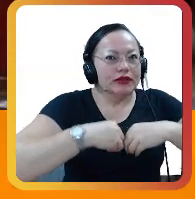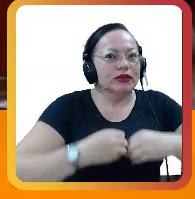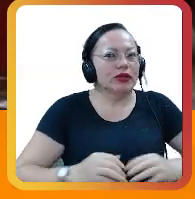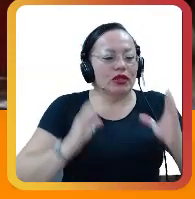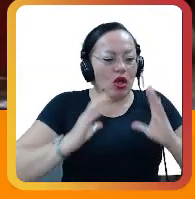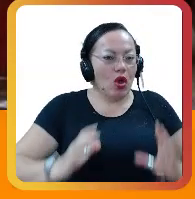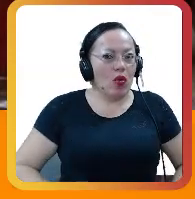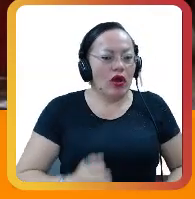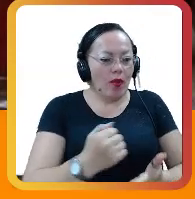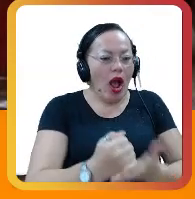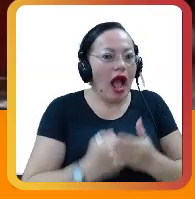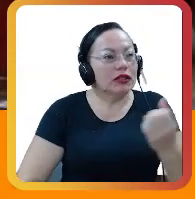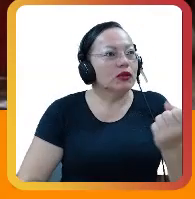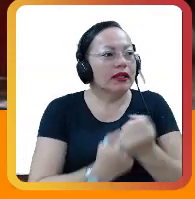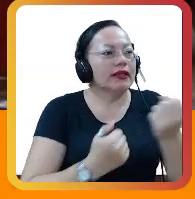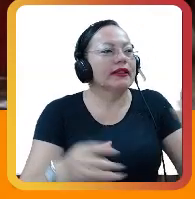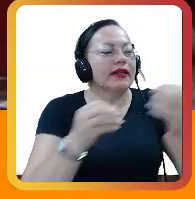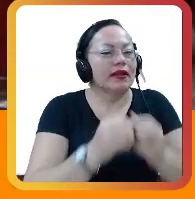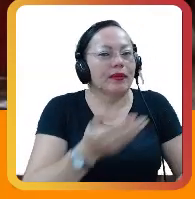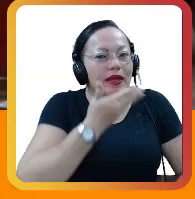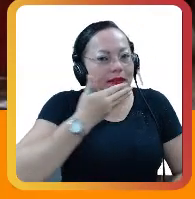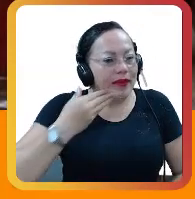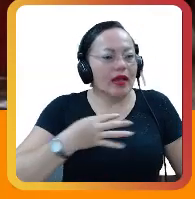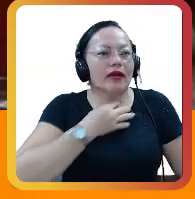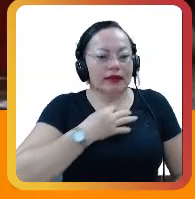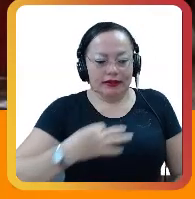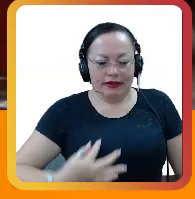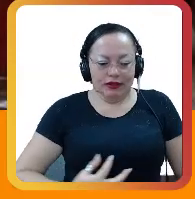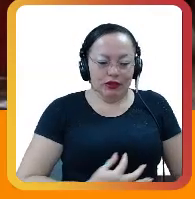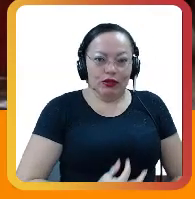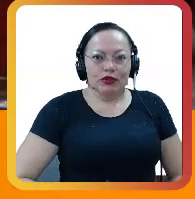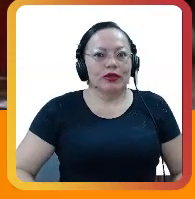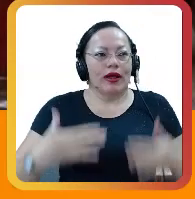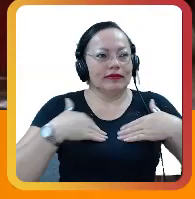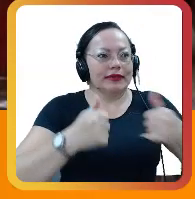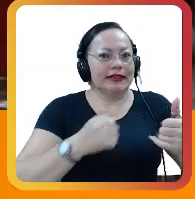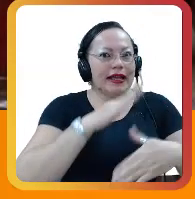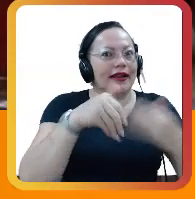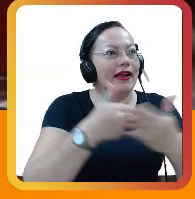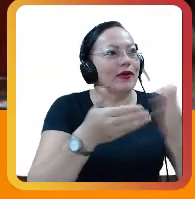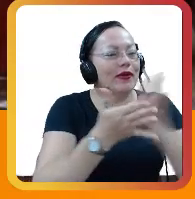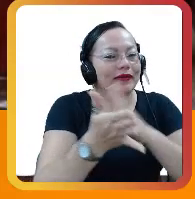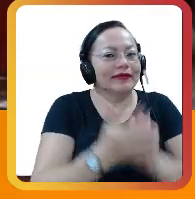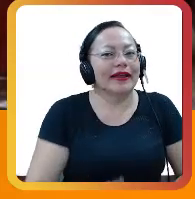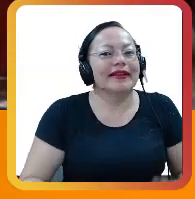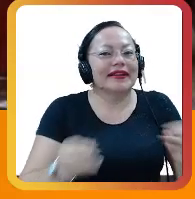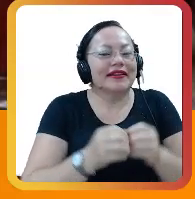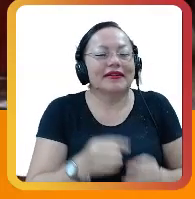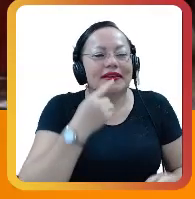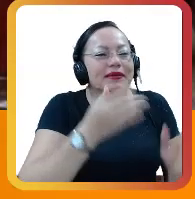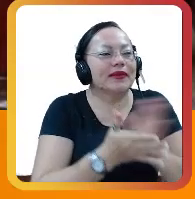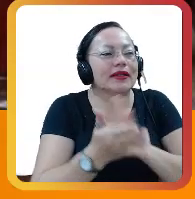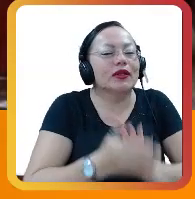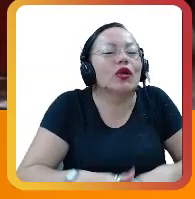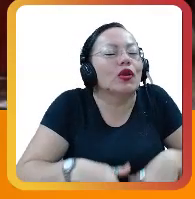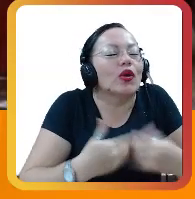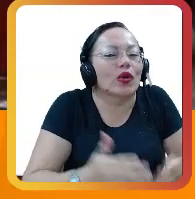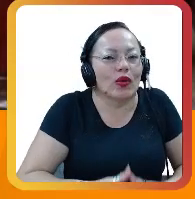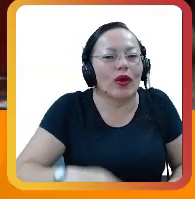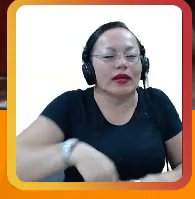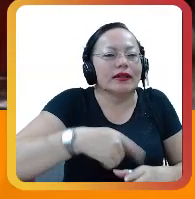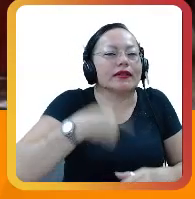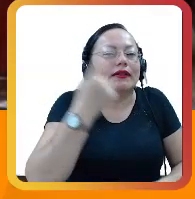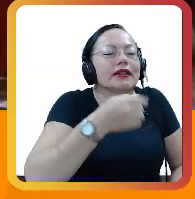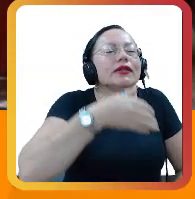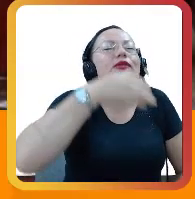un poquito más, tengamos una mejor digestión, una mejor salud. Estos batidos rojos ayudan